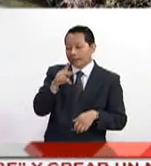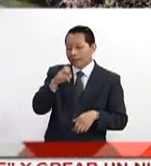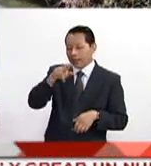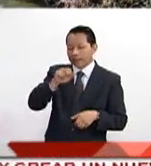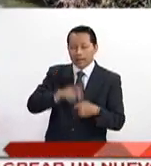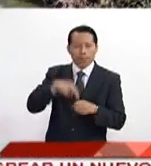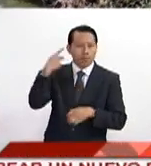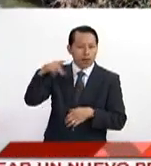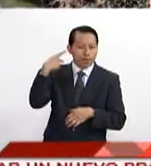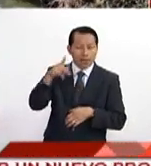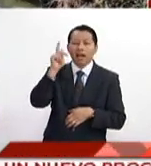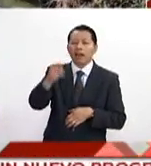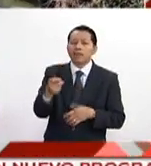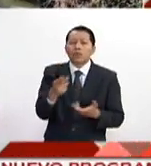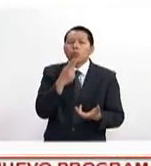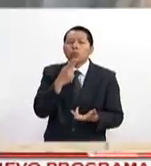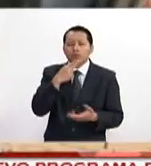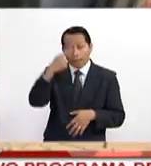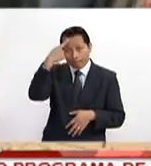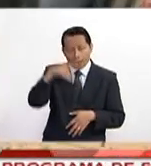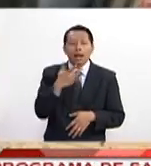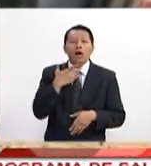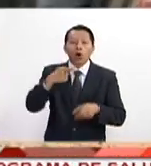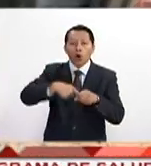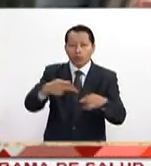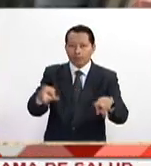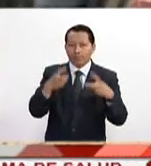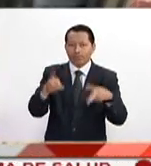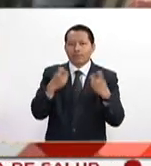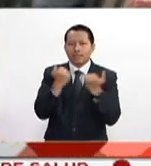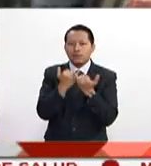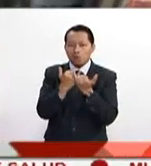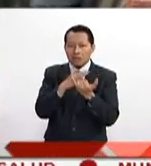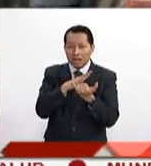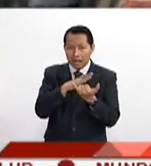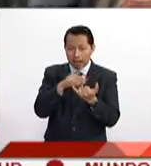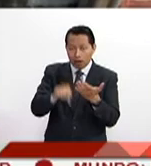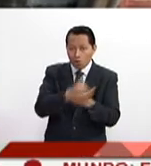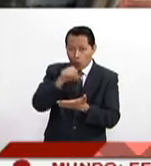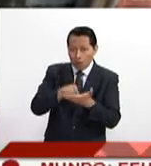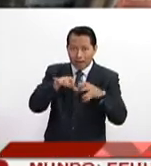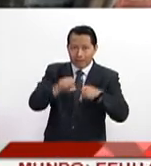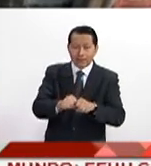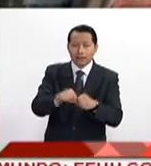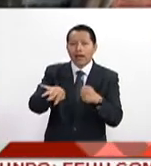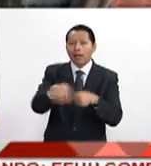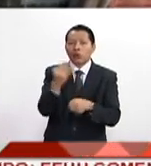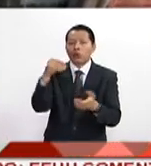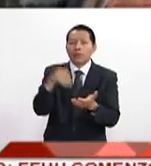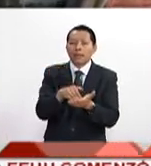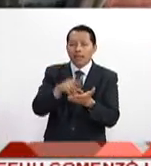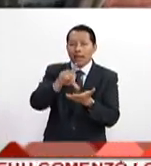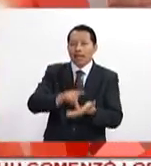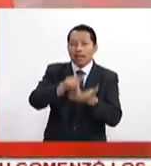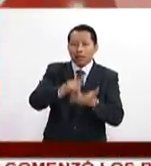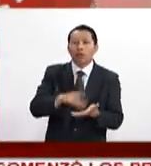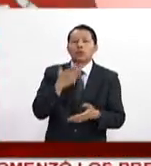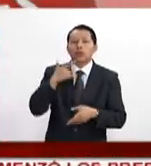autos eran presuntamente utilizados para el robo de combustible. También se aseguraron en el lugar 14,000 litros de